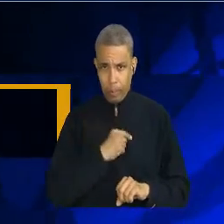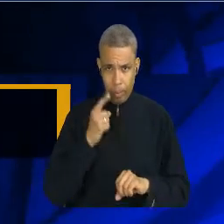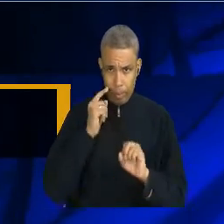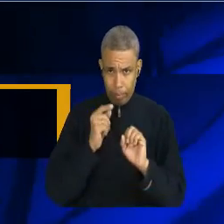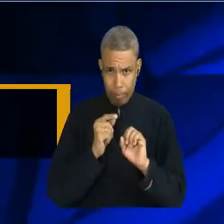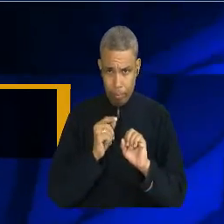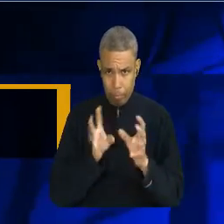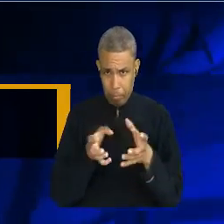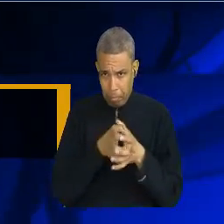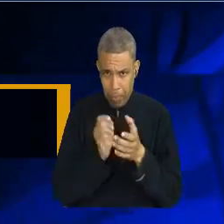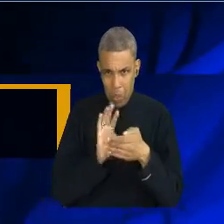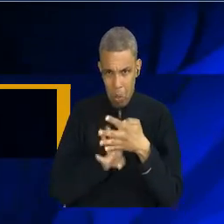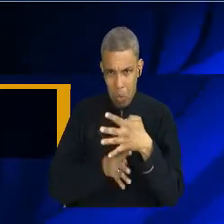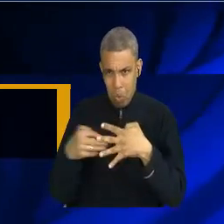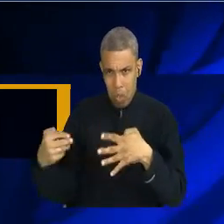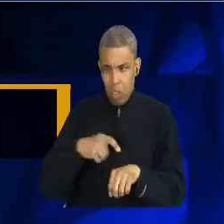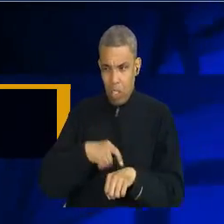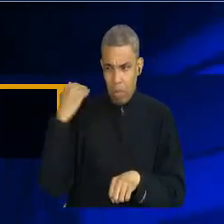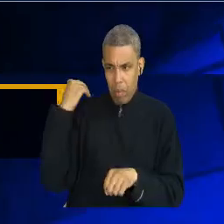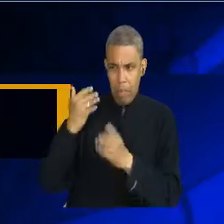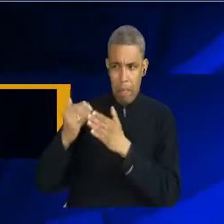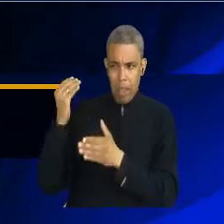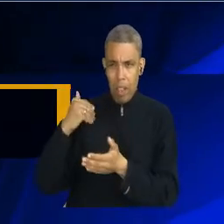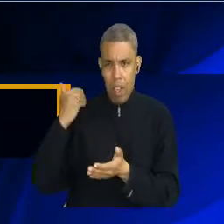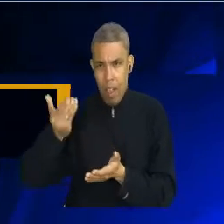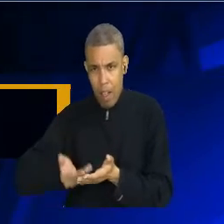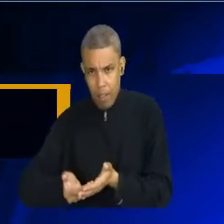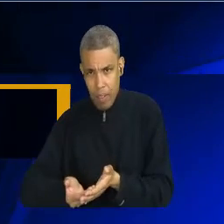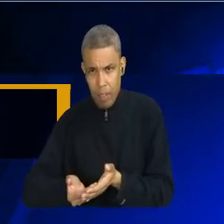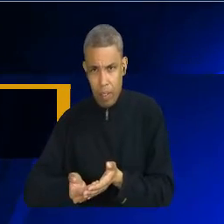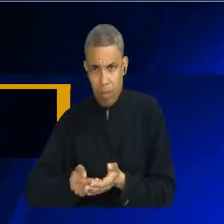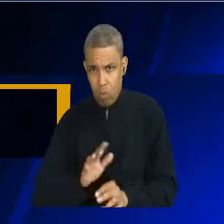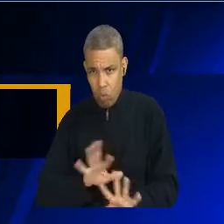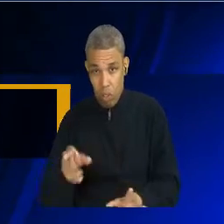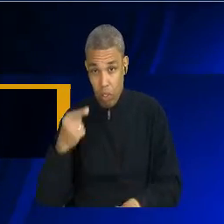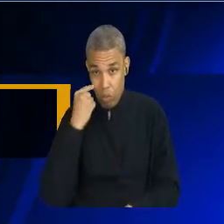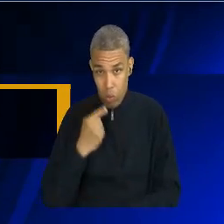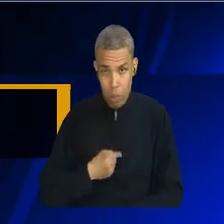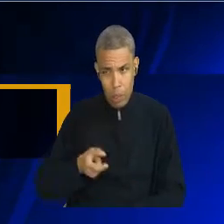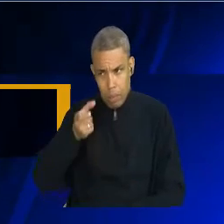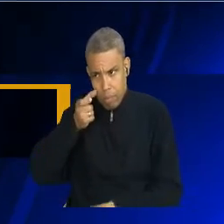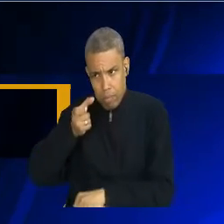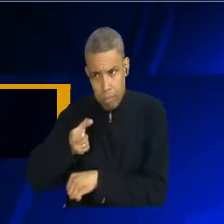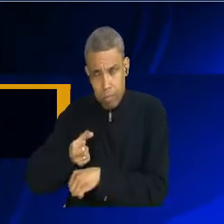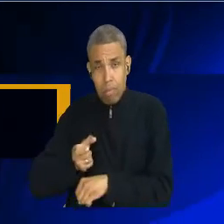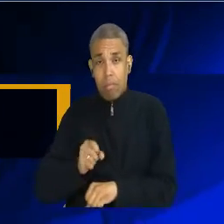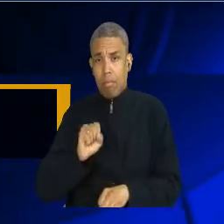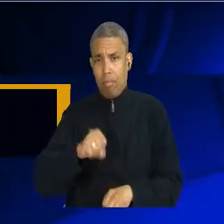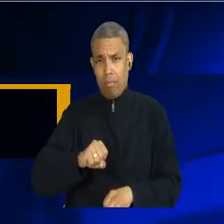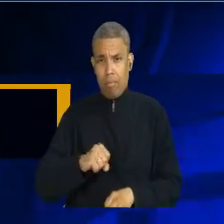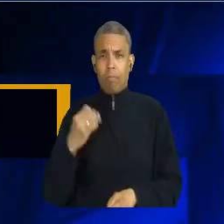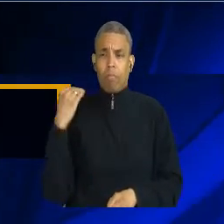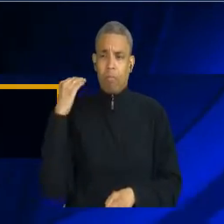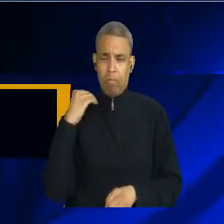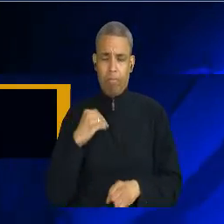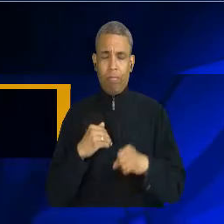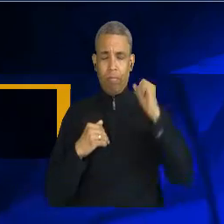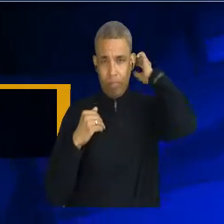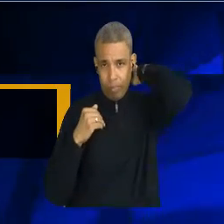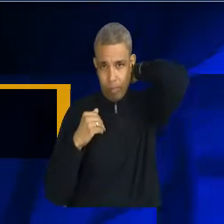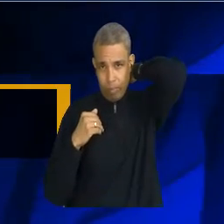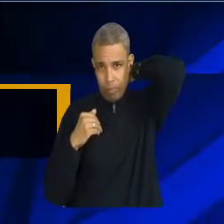el cronograma, la fecha como tal está de acuerdo al programa de trabajo que tenemos estipulado. Sin